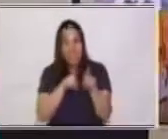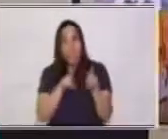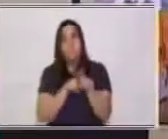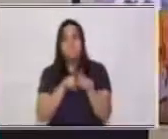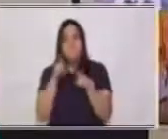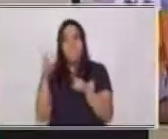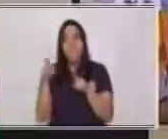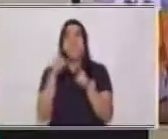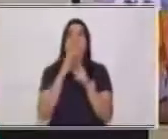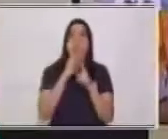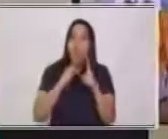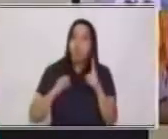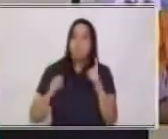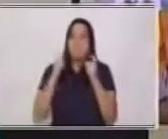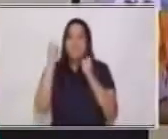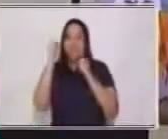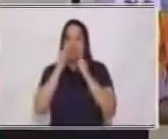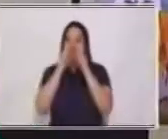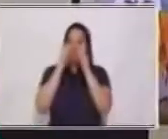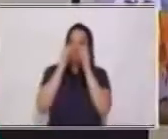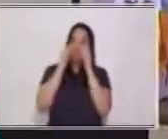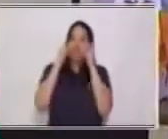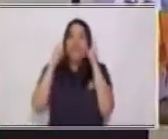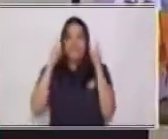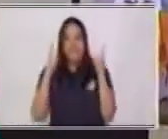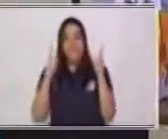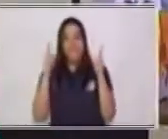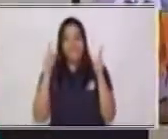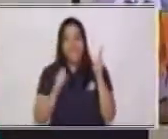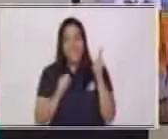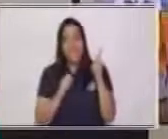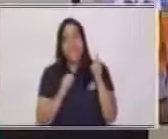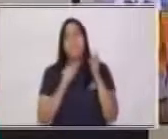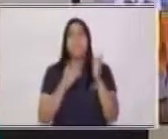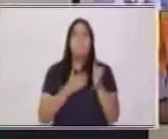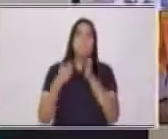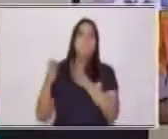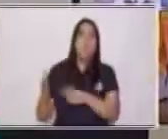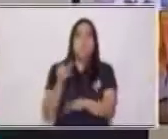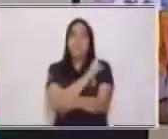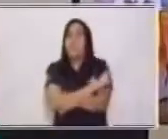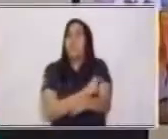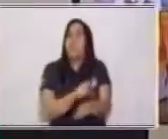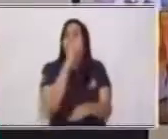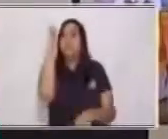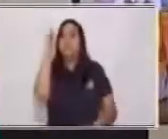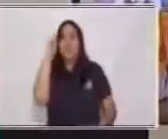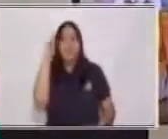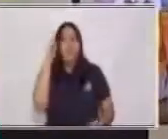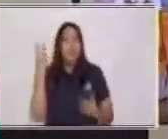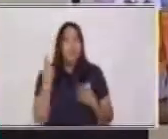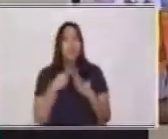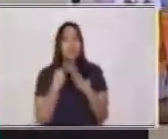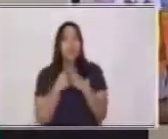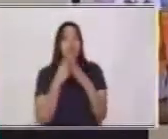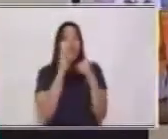¿qué le preguntó el periquito a la mariquita? ¿Estás bien? Muy bien. Estas oraciones